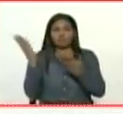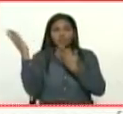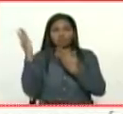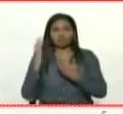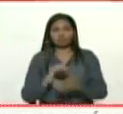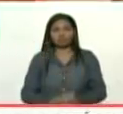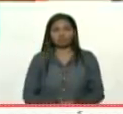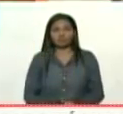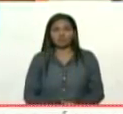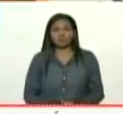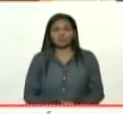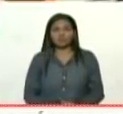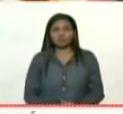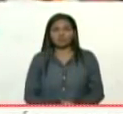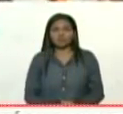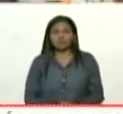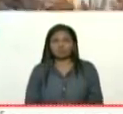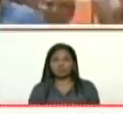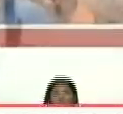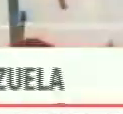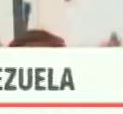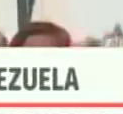favor.